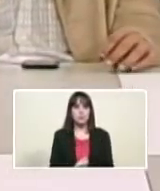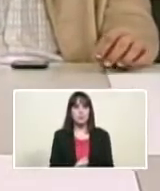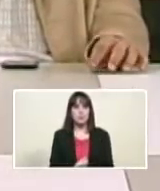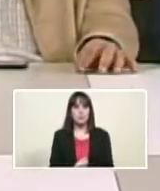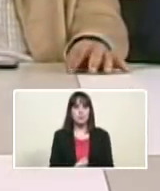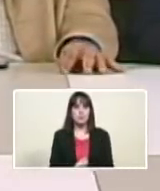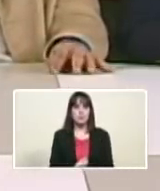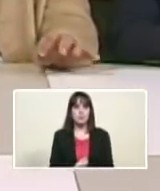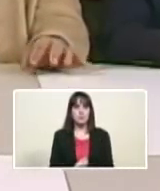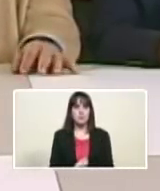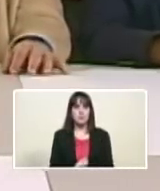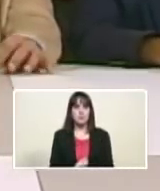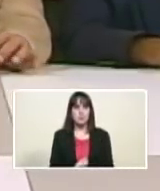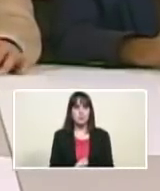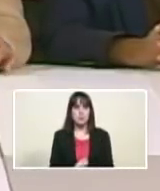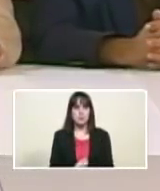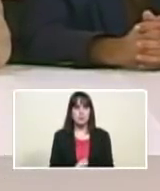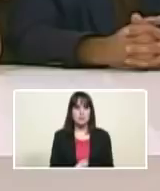mi medio petro.